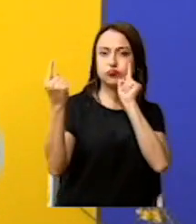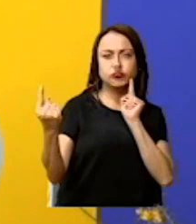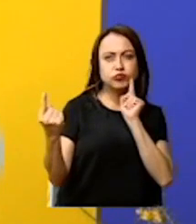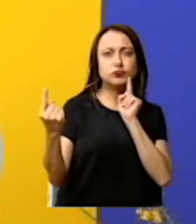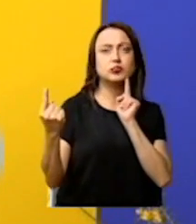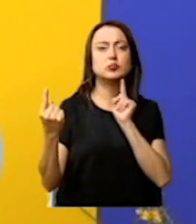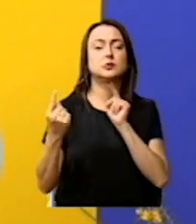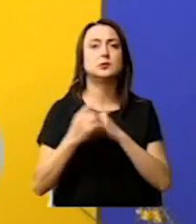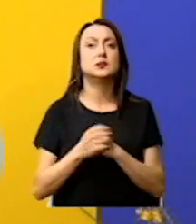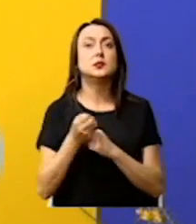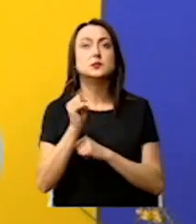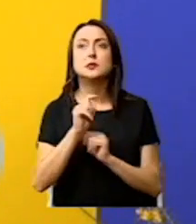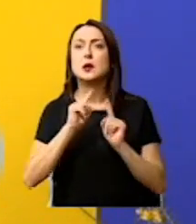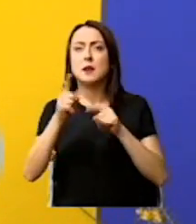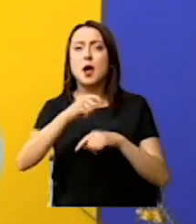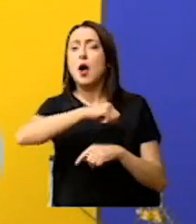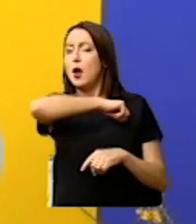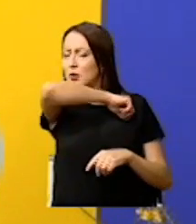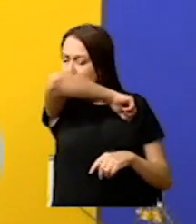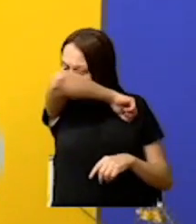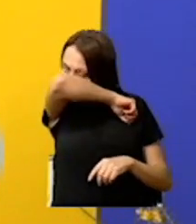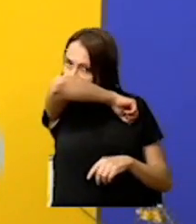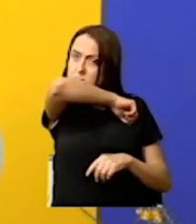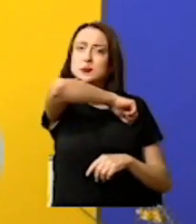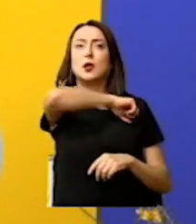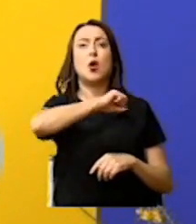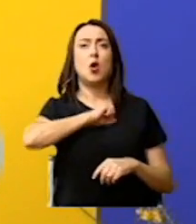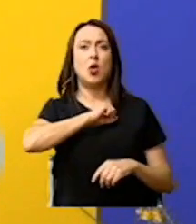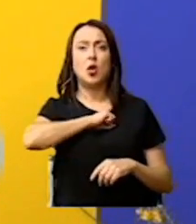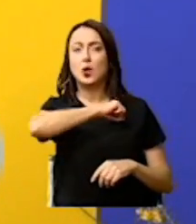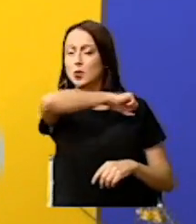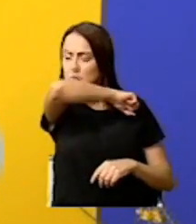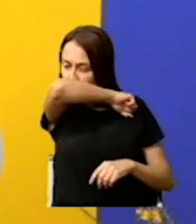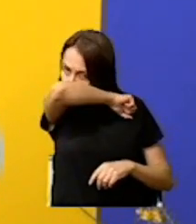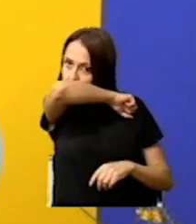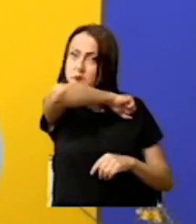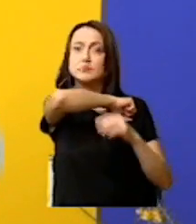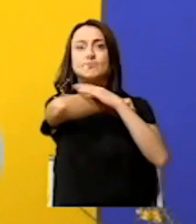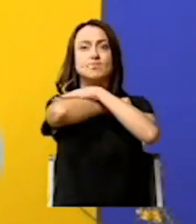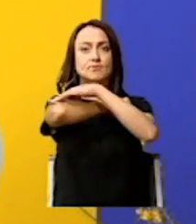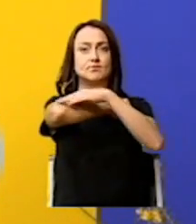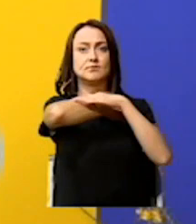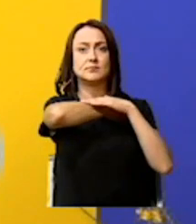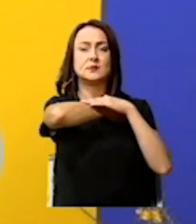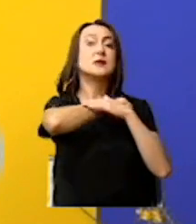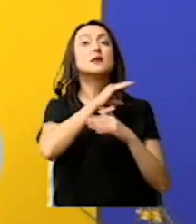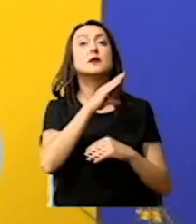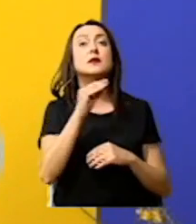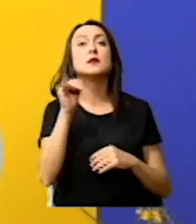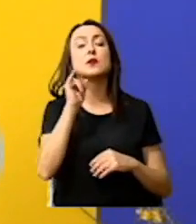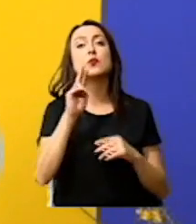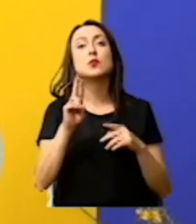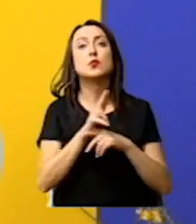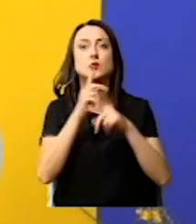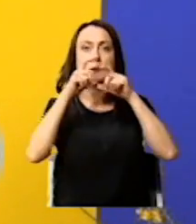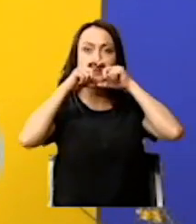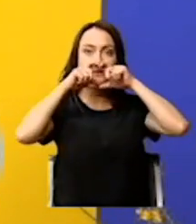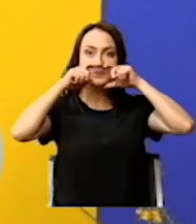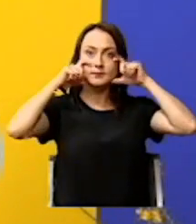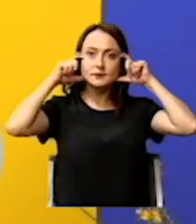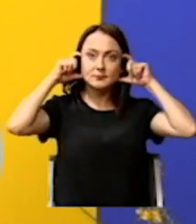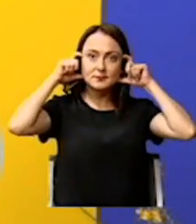social. Si van a estornudar o van a toser, hacerlo en el antebrazo y sobre todo el uso de la